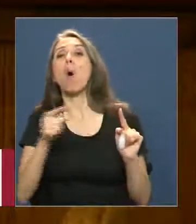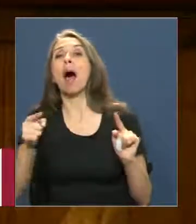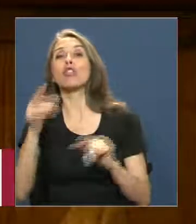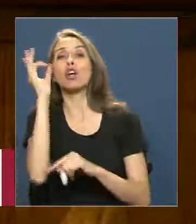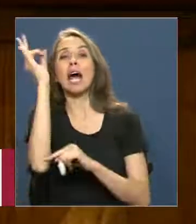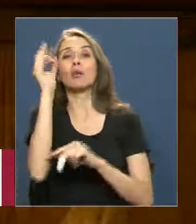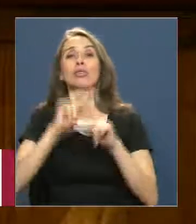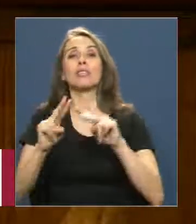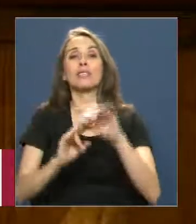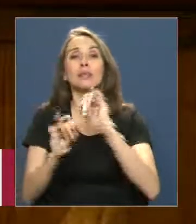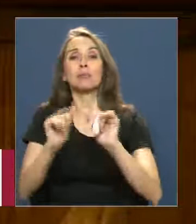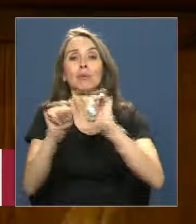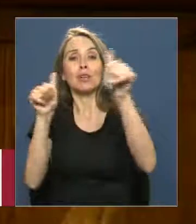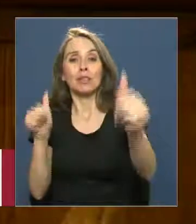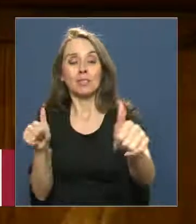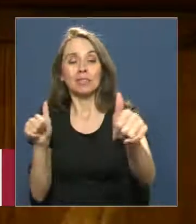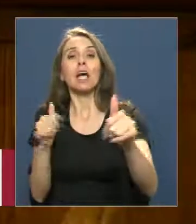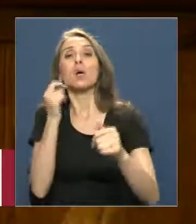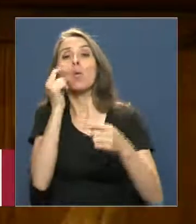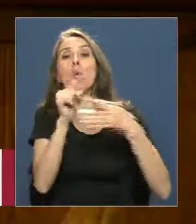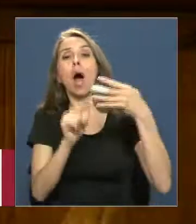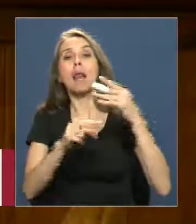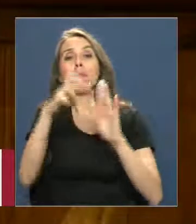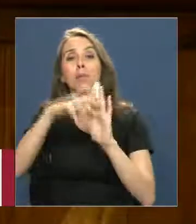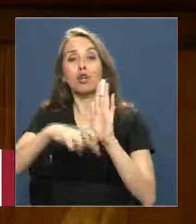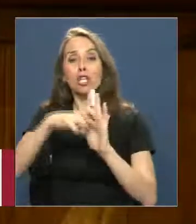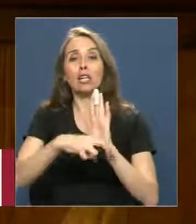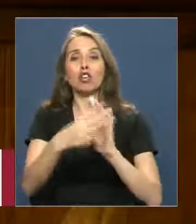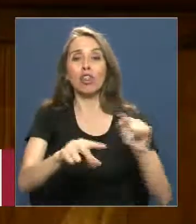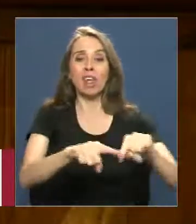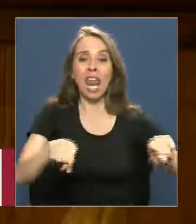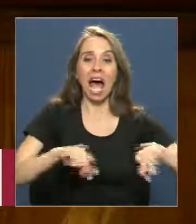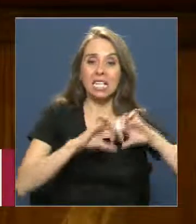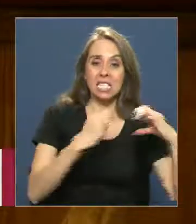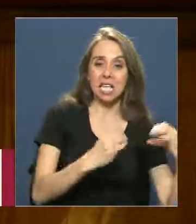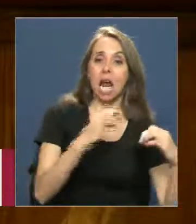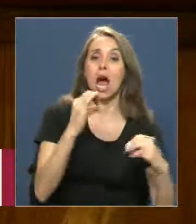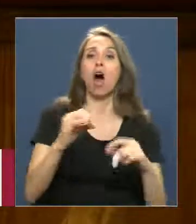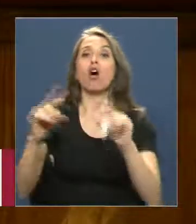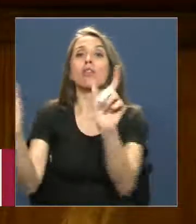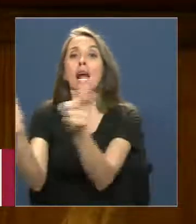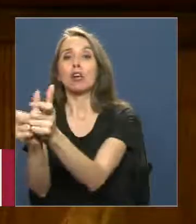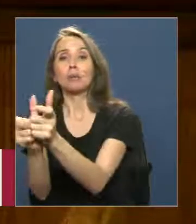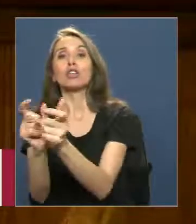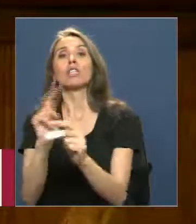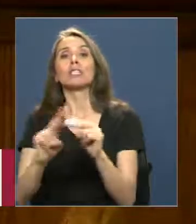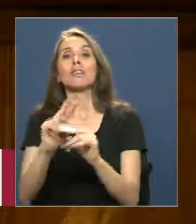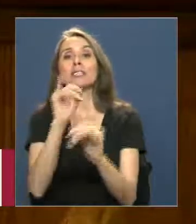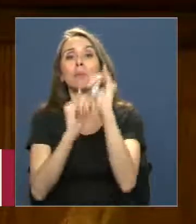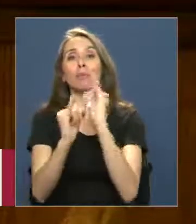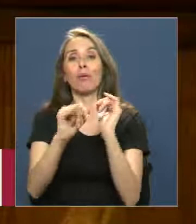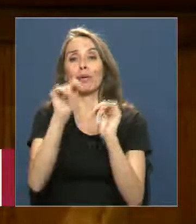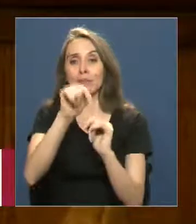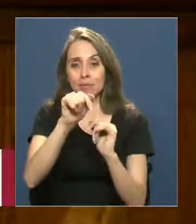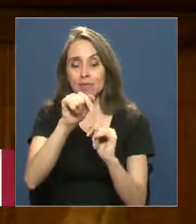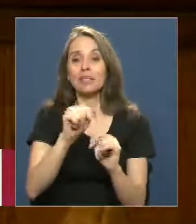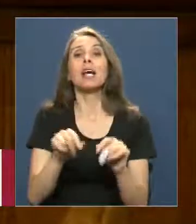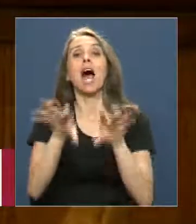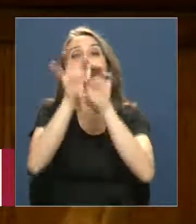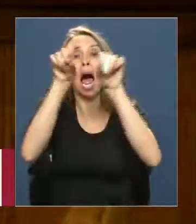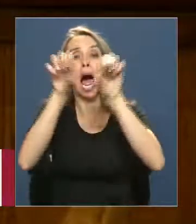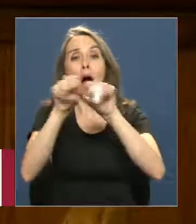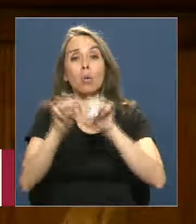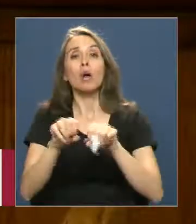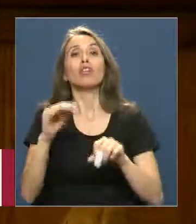sesiones y los respectivos proyectos en sala y o comisión que serán sometidos a este sistema. C. Los respectivos acuerdos